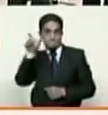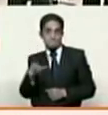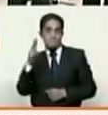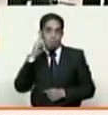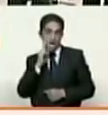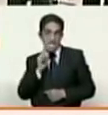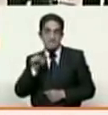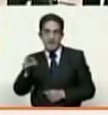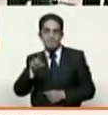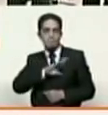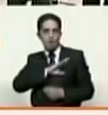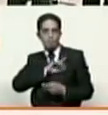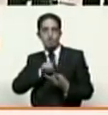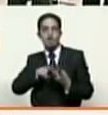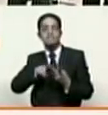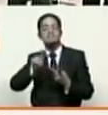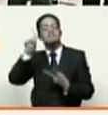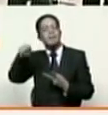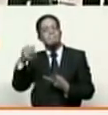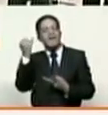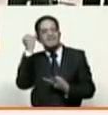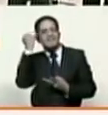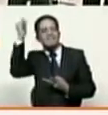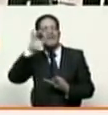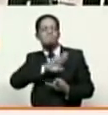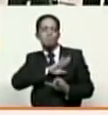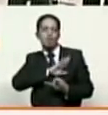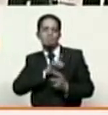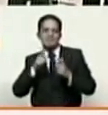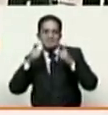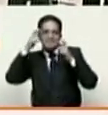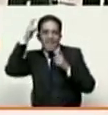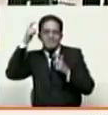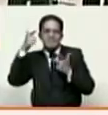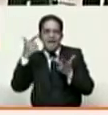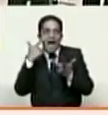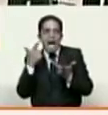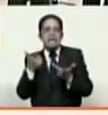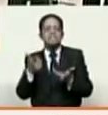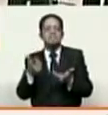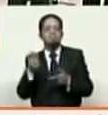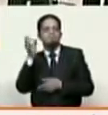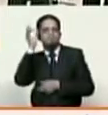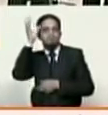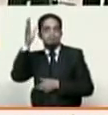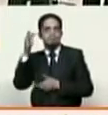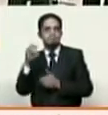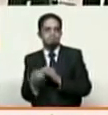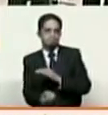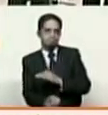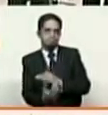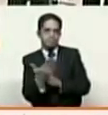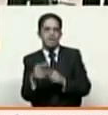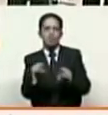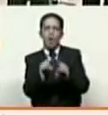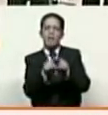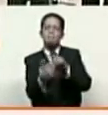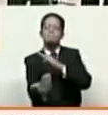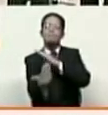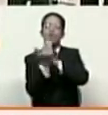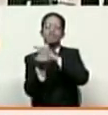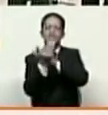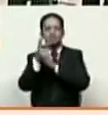tanto por el comandante Hugo Chávez como por nuestro presidente Nicolás Maduro, han permitido crear un escudo de protección al